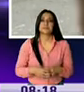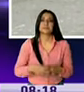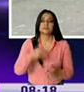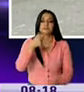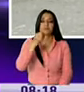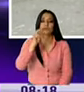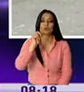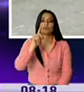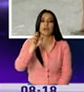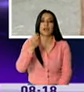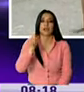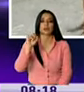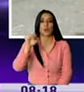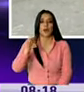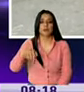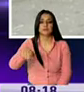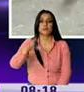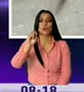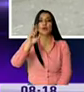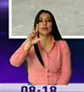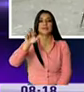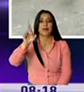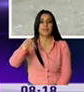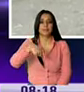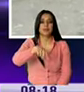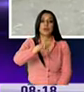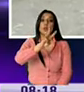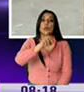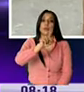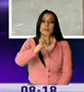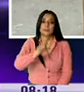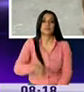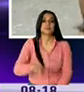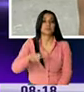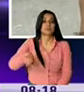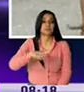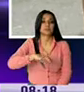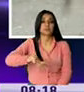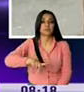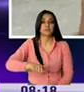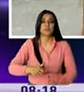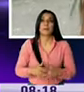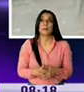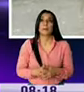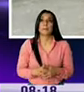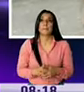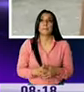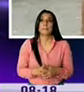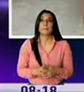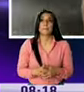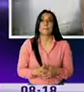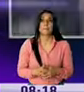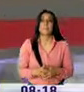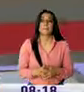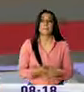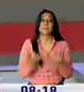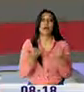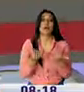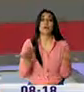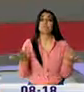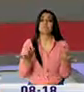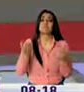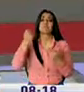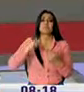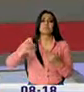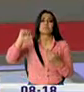Orellana, sector de la Wimper, donde los pillos también hacen de las suyas. ¿Les parece si nos vamos a opciones de playita? Ponga esa colita,